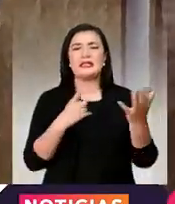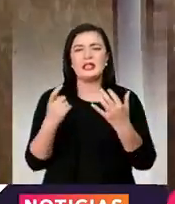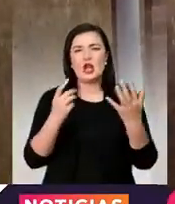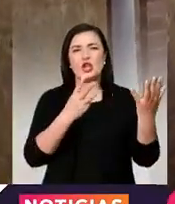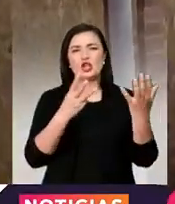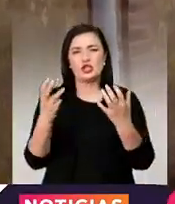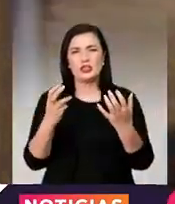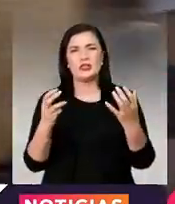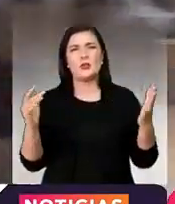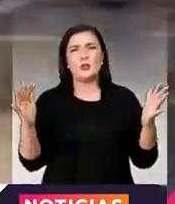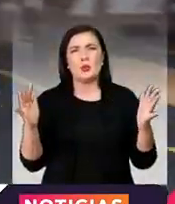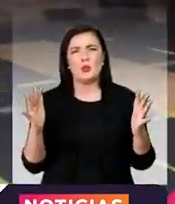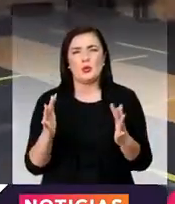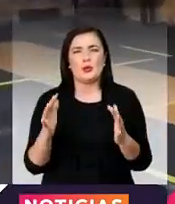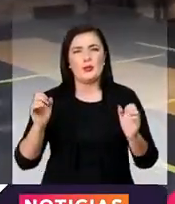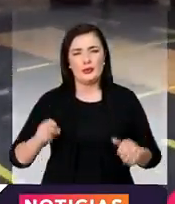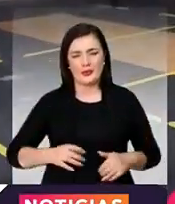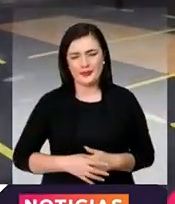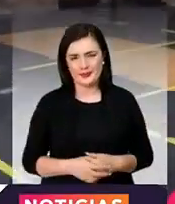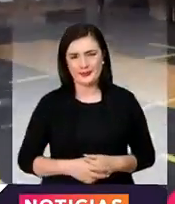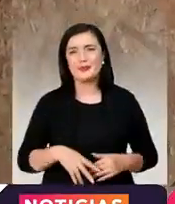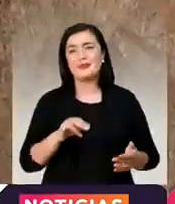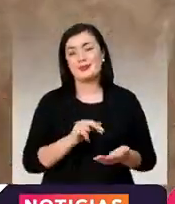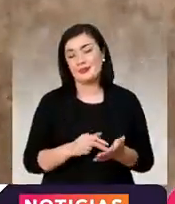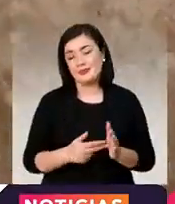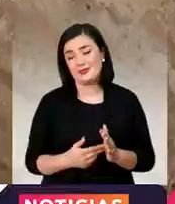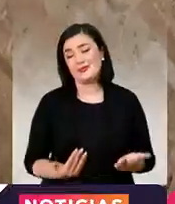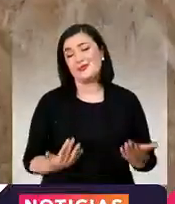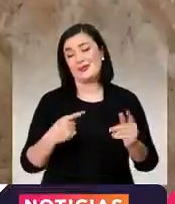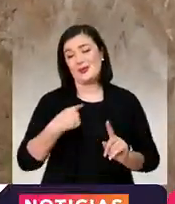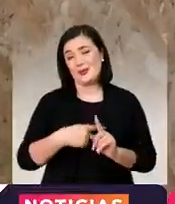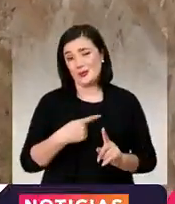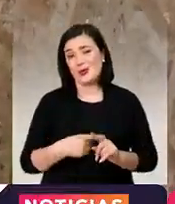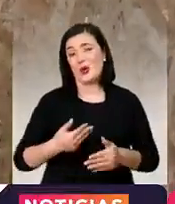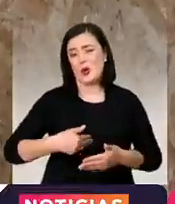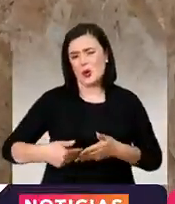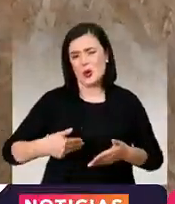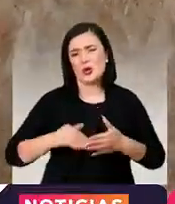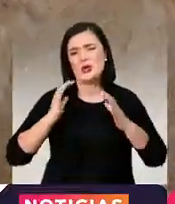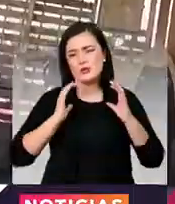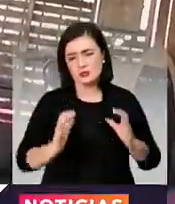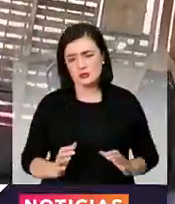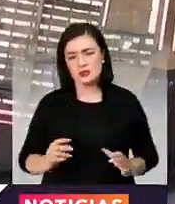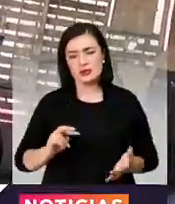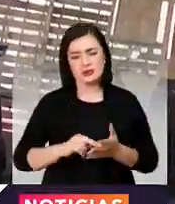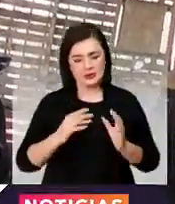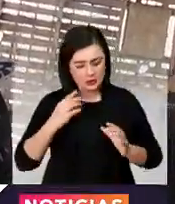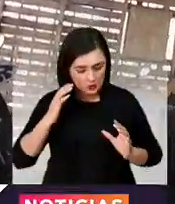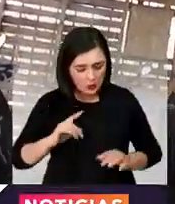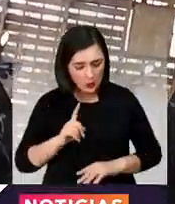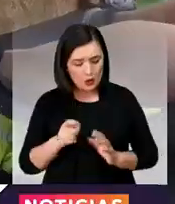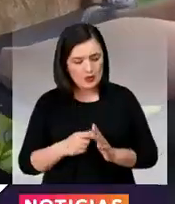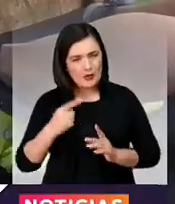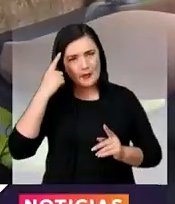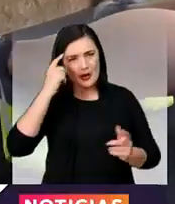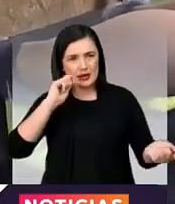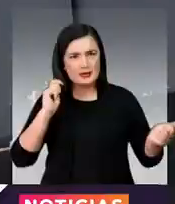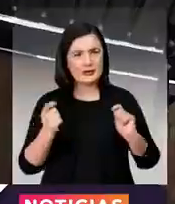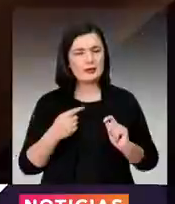calorías aproximadamente. Una disciplina deportiva exigente que cambiará no solo su físico, sino su mentalidad.